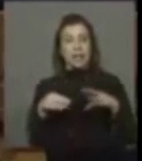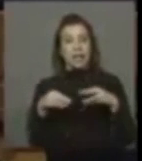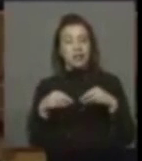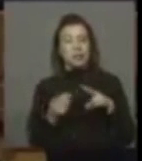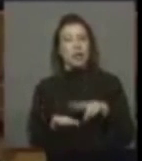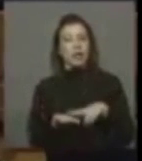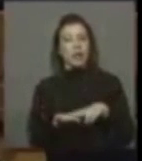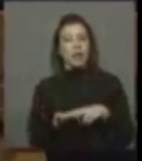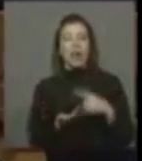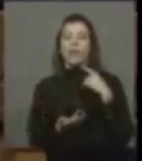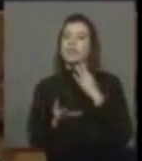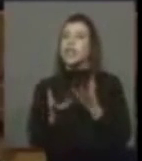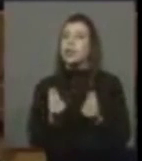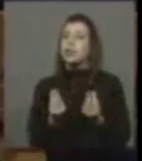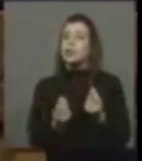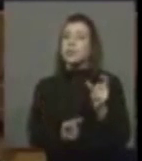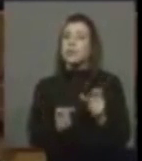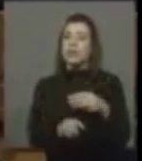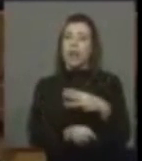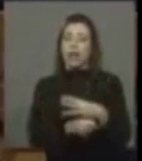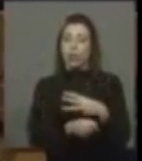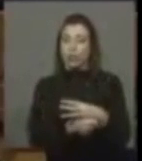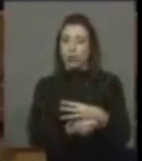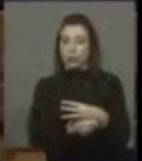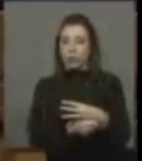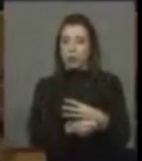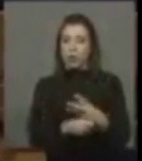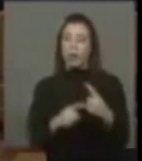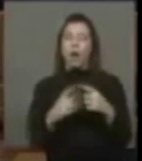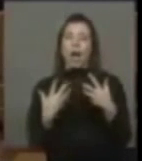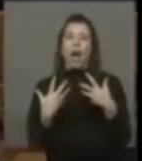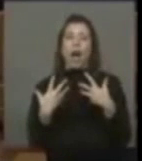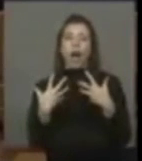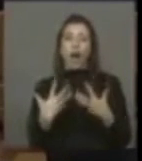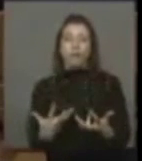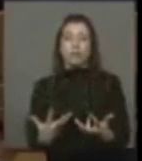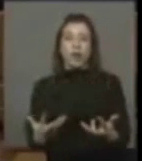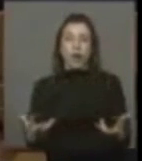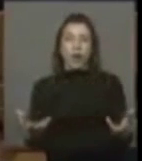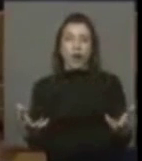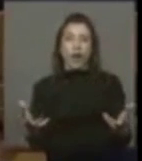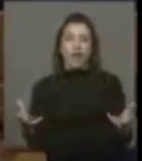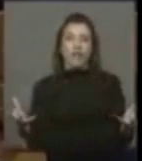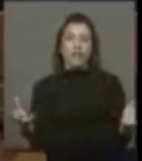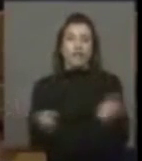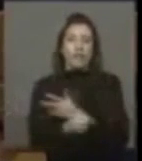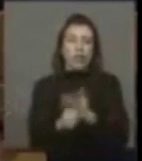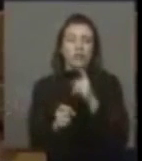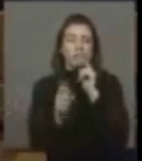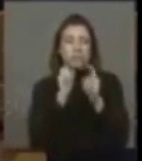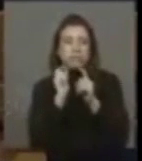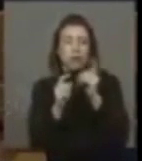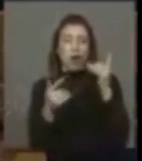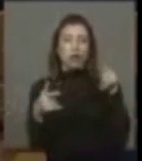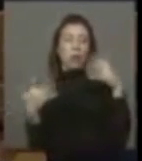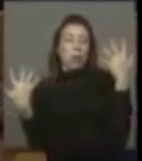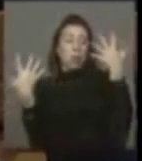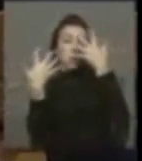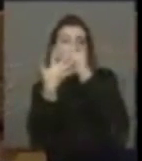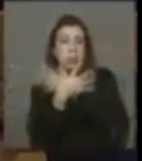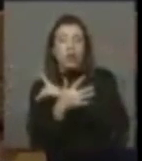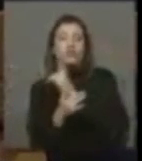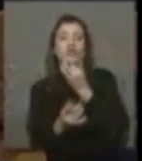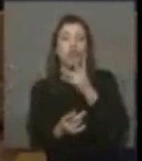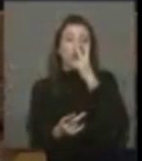de una realidad que afecta a muchos adultos mayores. Esa violencia a veces oculta, escondida, que muchas veces nos damos cuenta